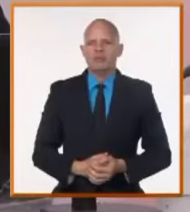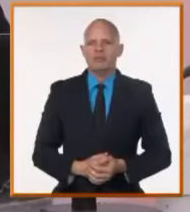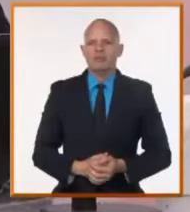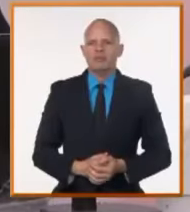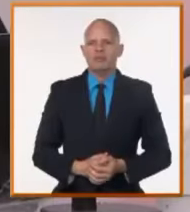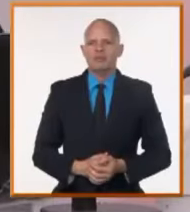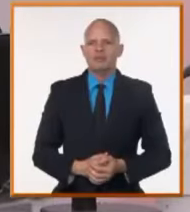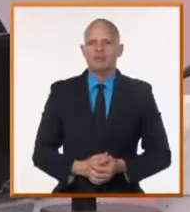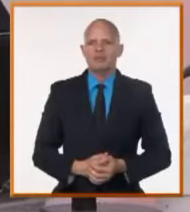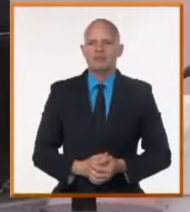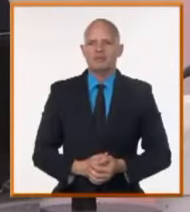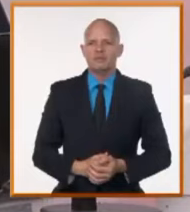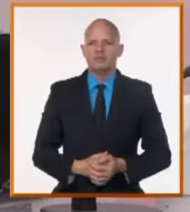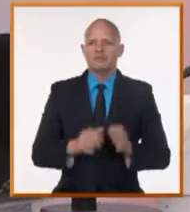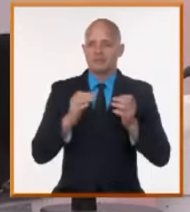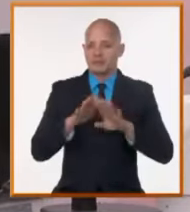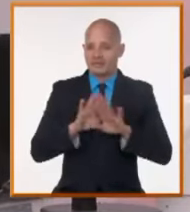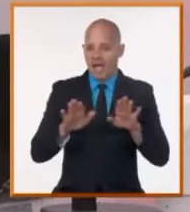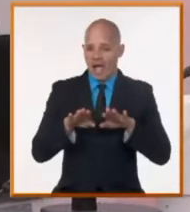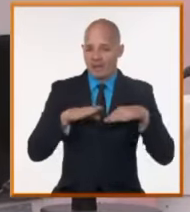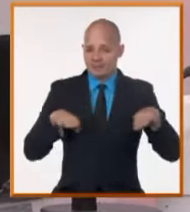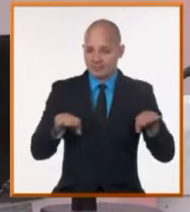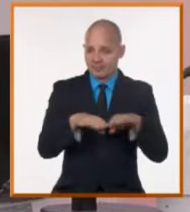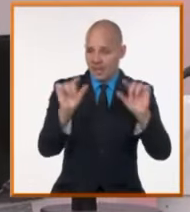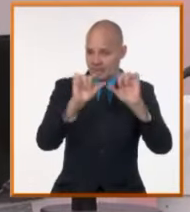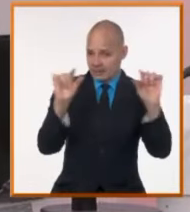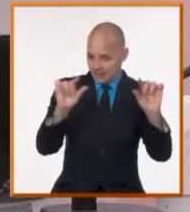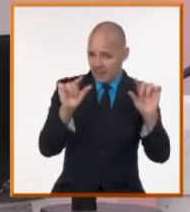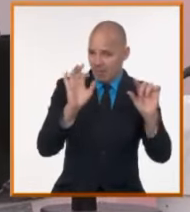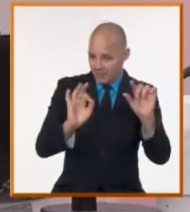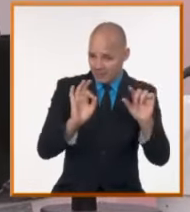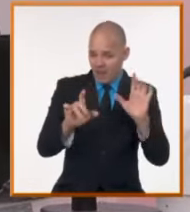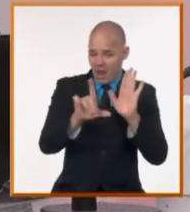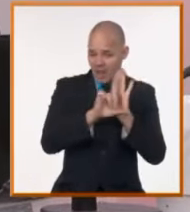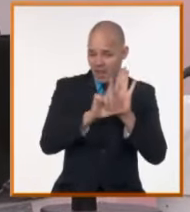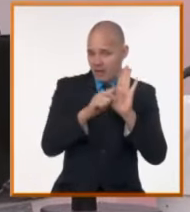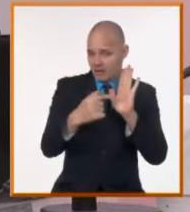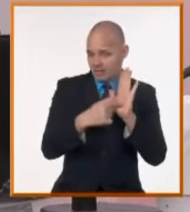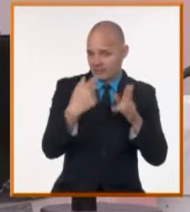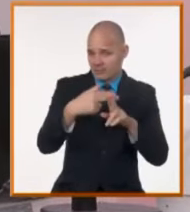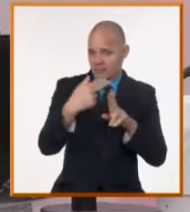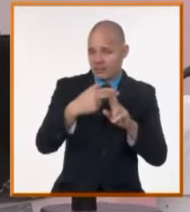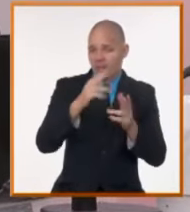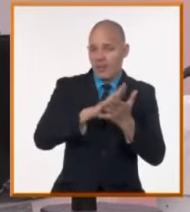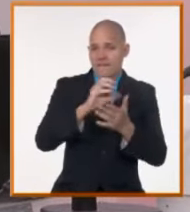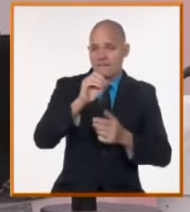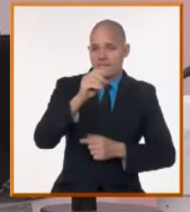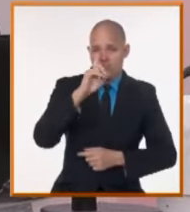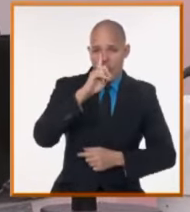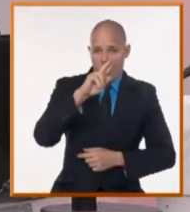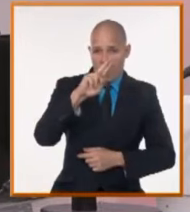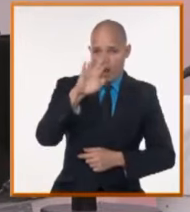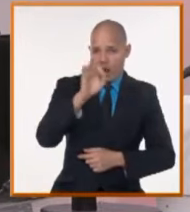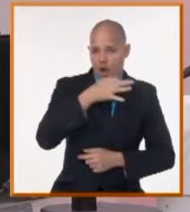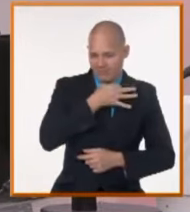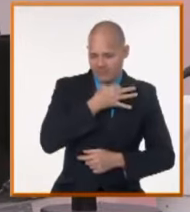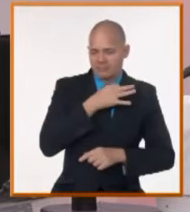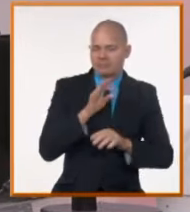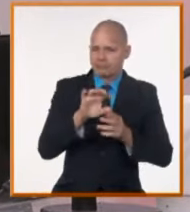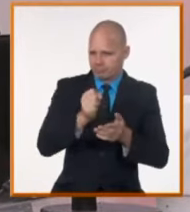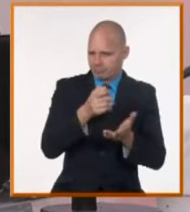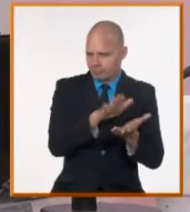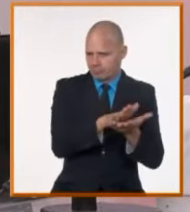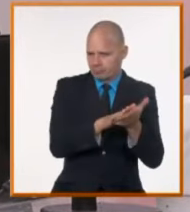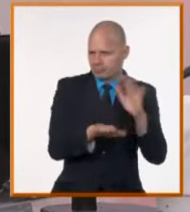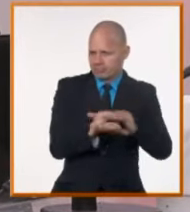Pero antes de comenzar, vamos a nuestra habitual sección, la noticia del día. Tiene que ver con la visita del primer secretario